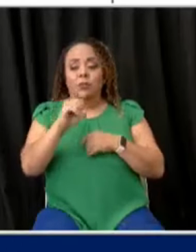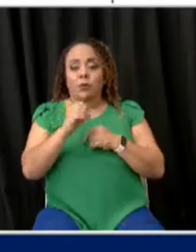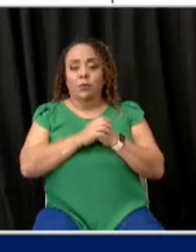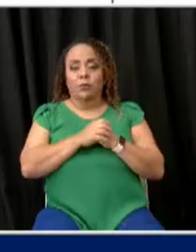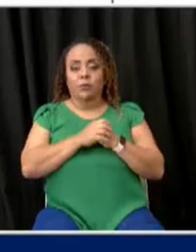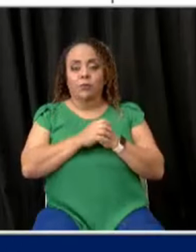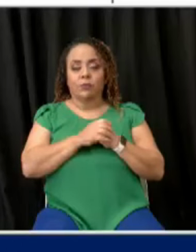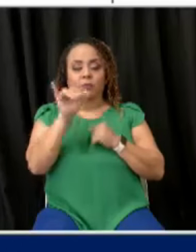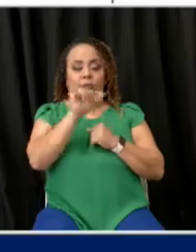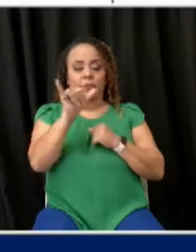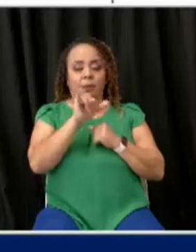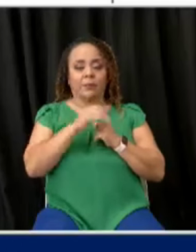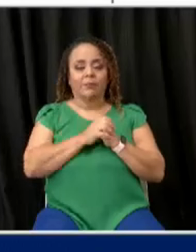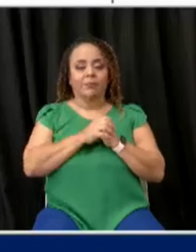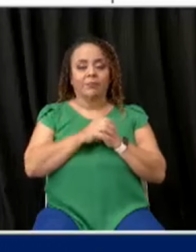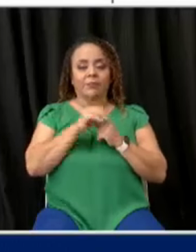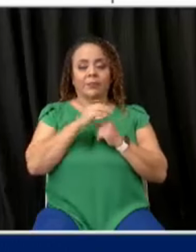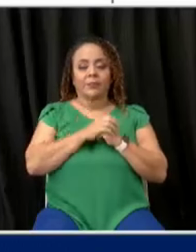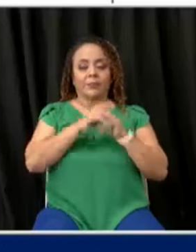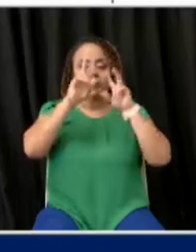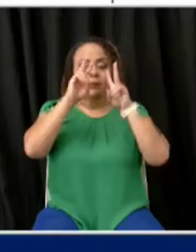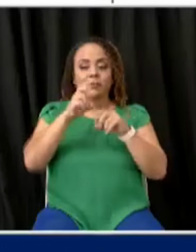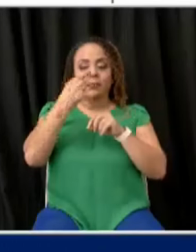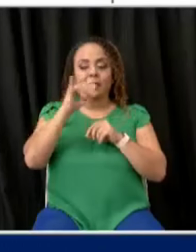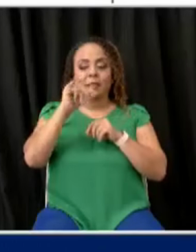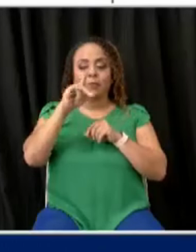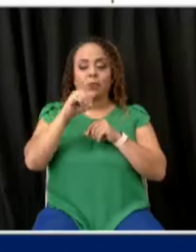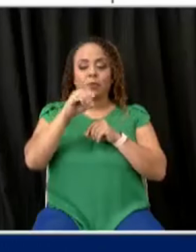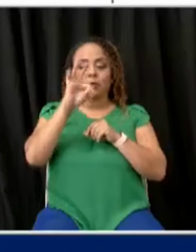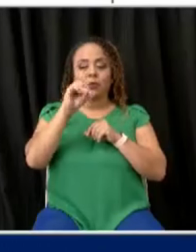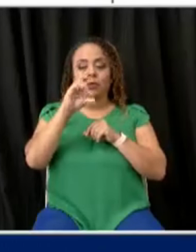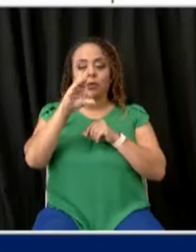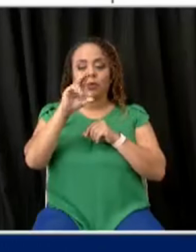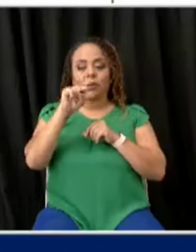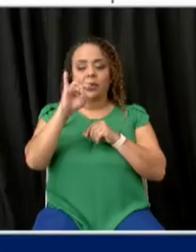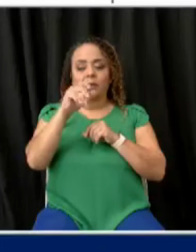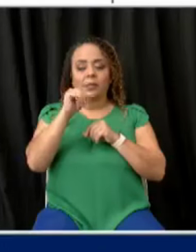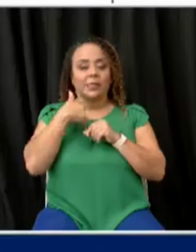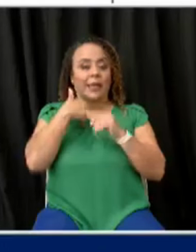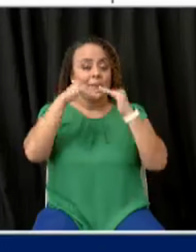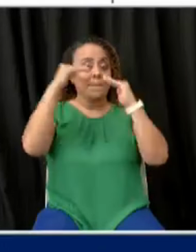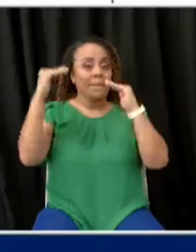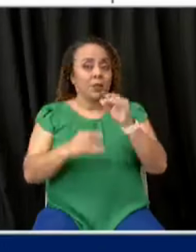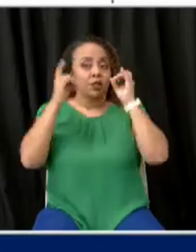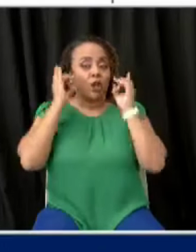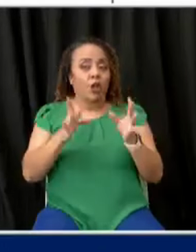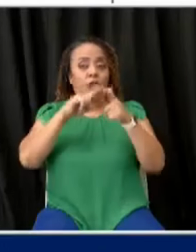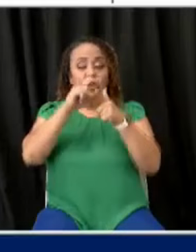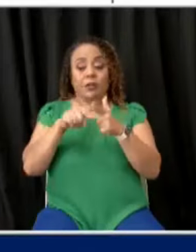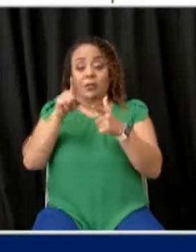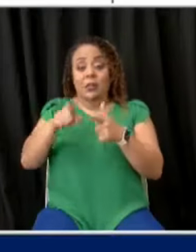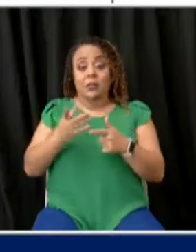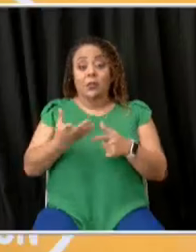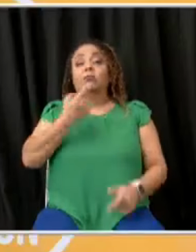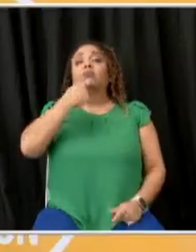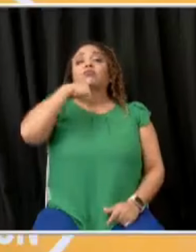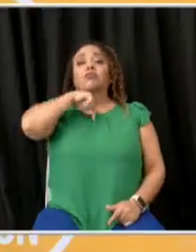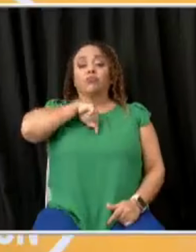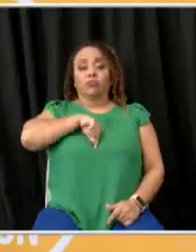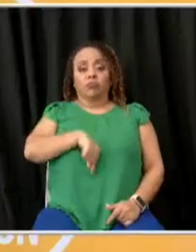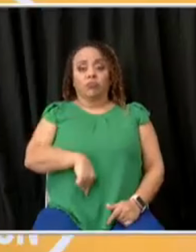que en el plasma. Okay. Si les ponemos hipotónicas, es decir, tienen menos sodio, que el plasma. Entonces, cuando eso cae al estómago, que tiene menos